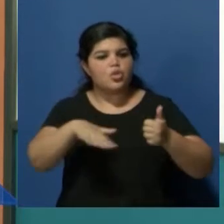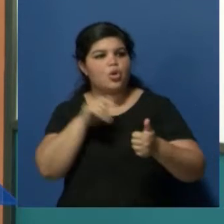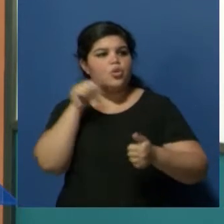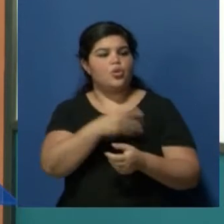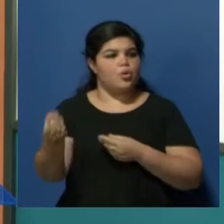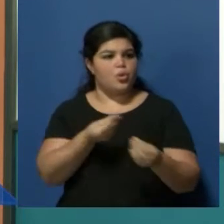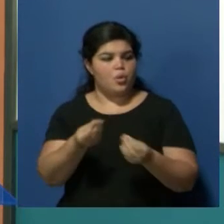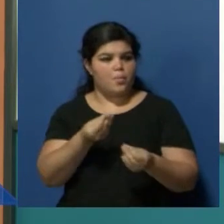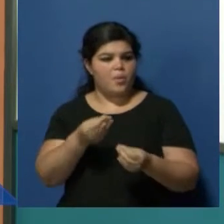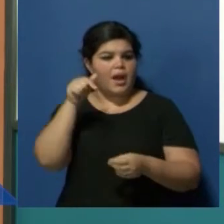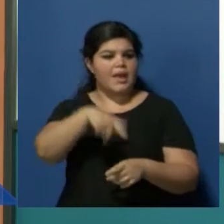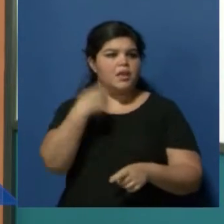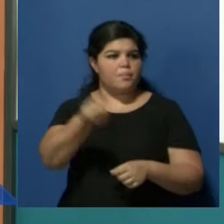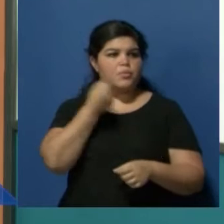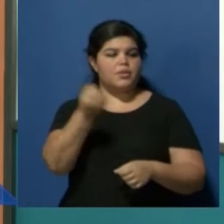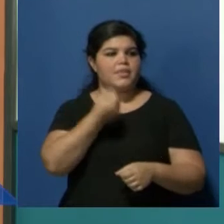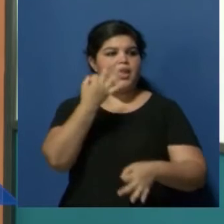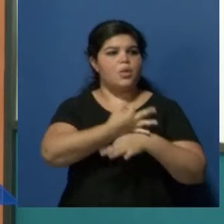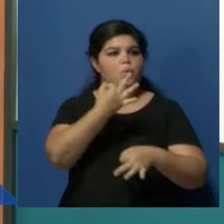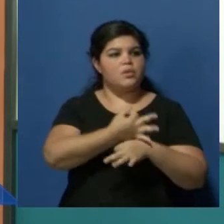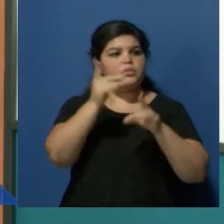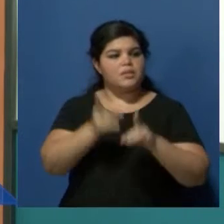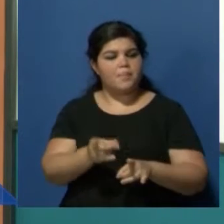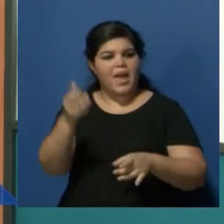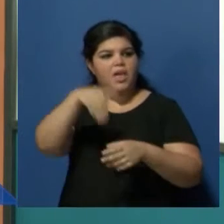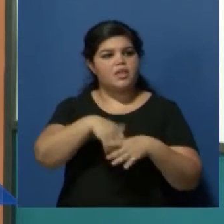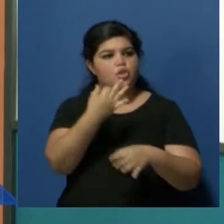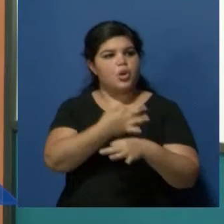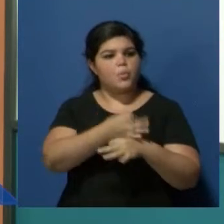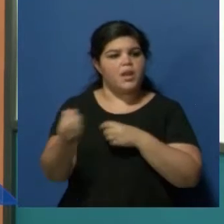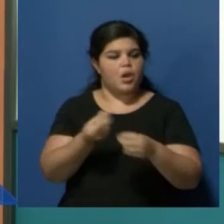emergencia es la importancia de la educación y el trabajo que se puede hacer en los establecimientos